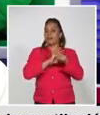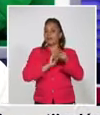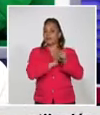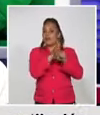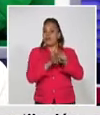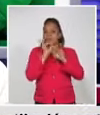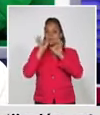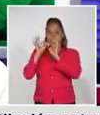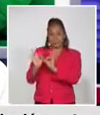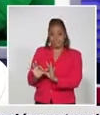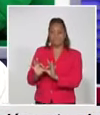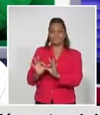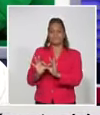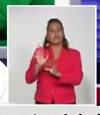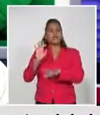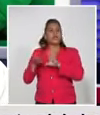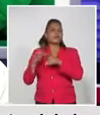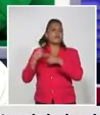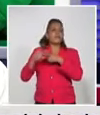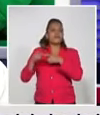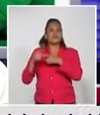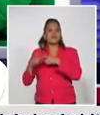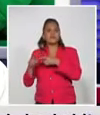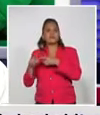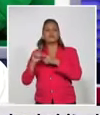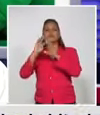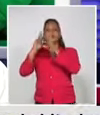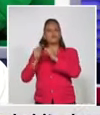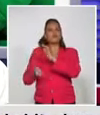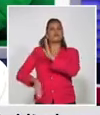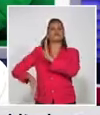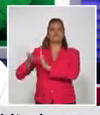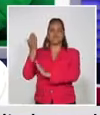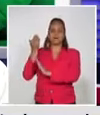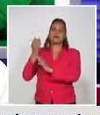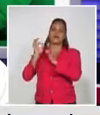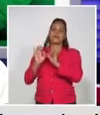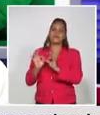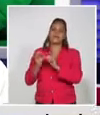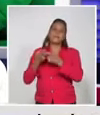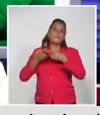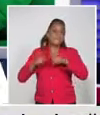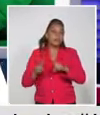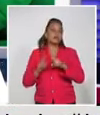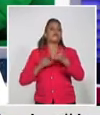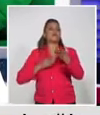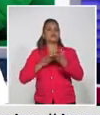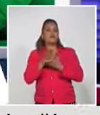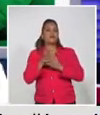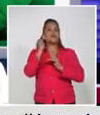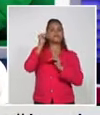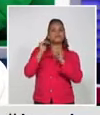verdad que en otras ocasiones tuvimos cifras más elevadas, pero se ha mantenido en este rango